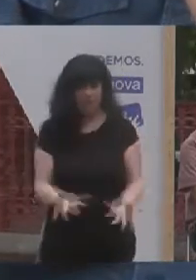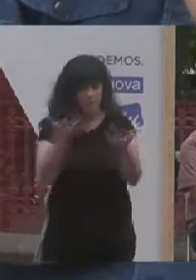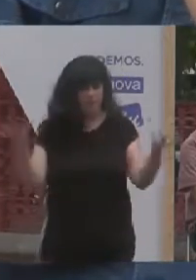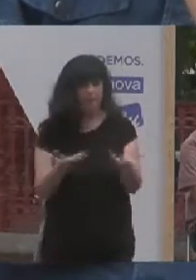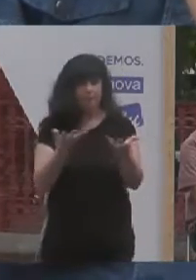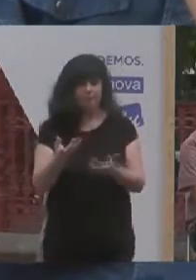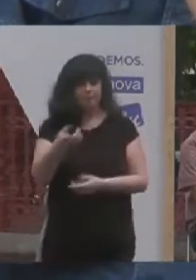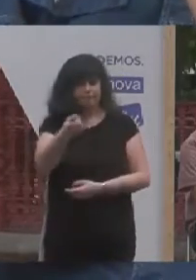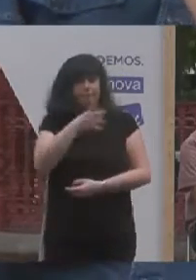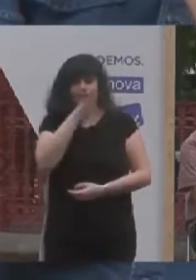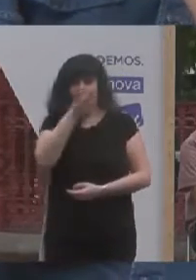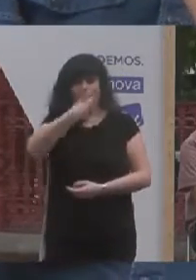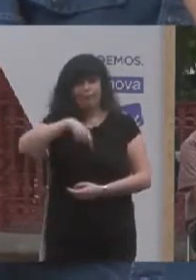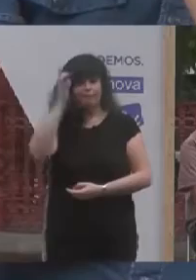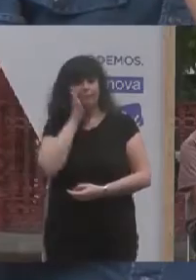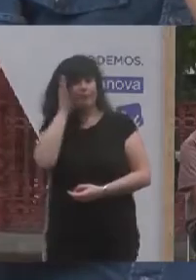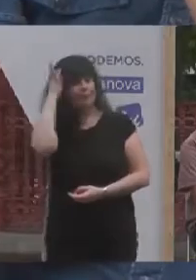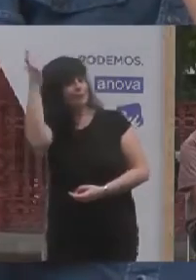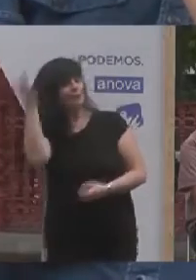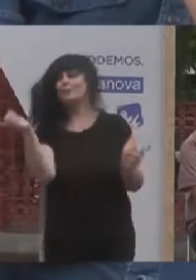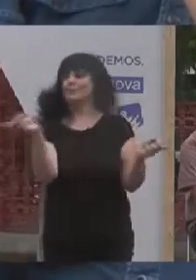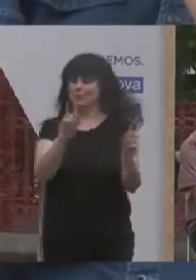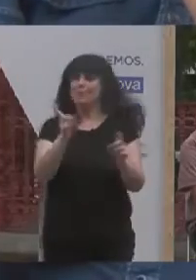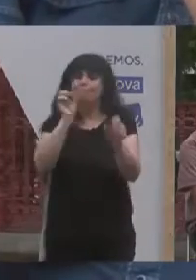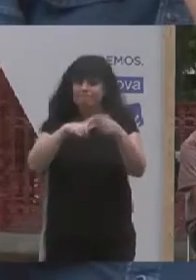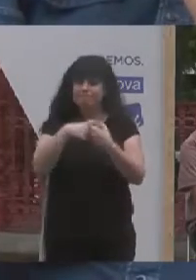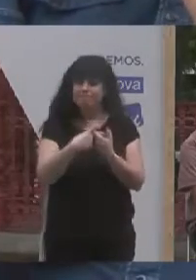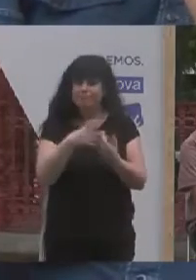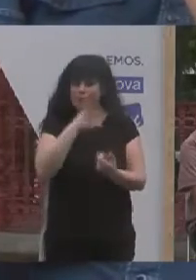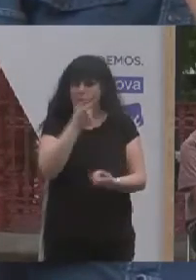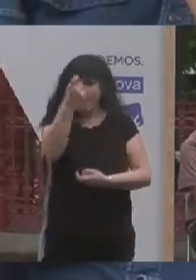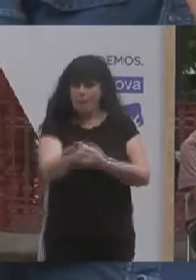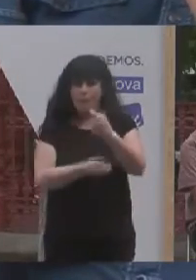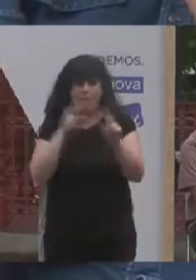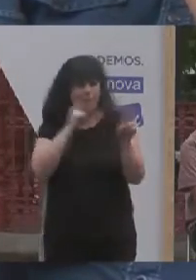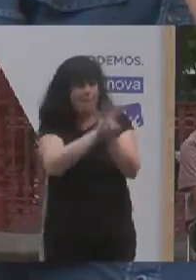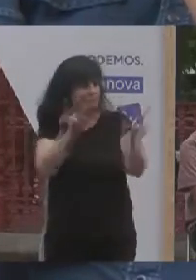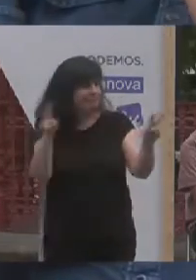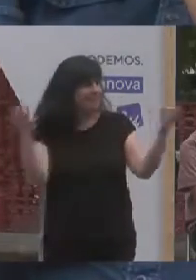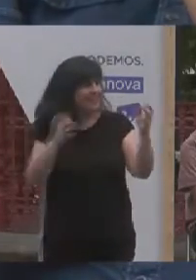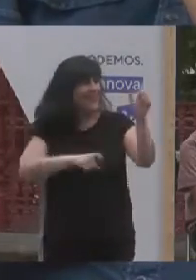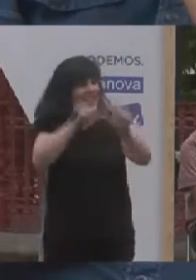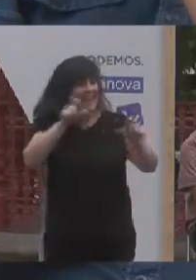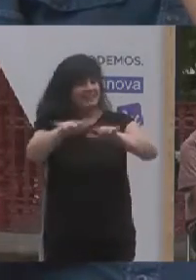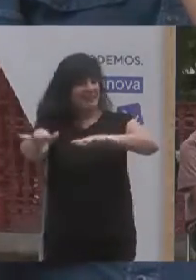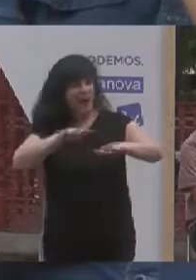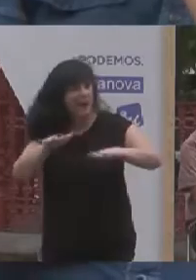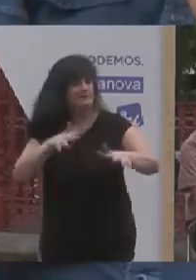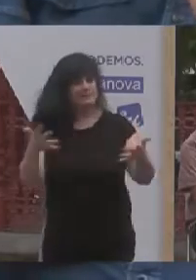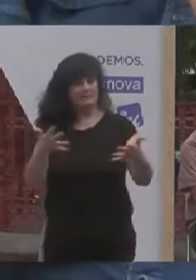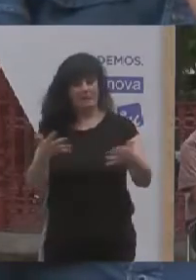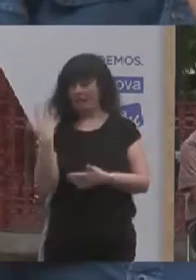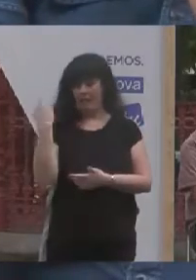é un soño, non falamos xa de implicación, xa vemos a unha cidadanía ourensá activa e activista, acabamos de vela